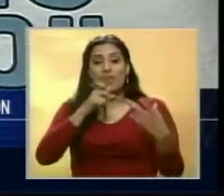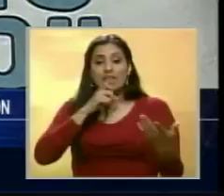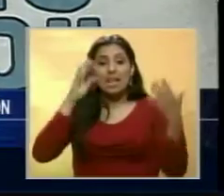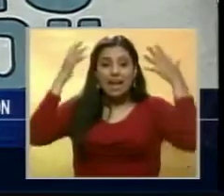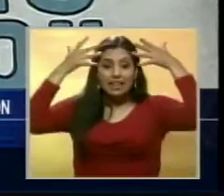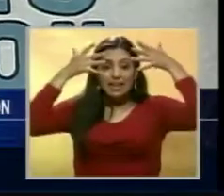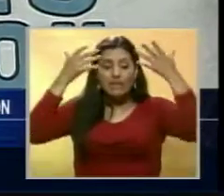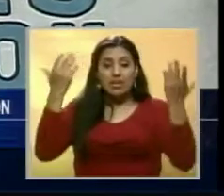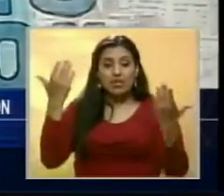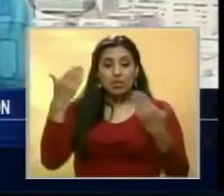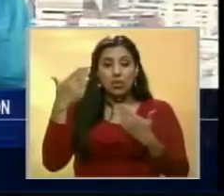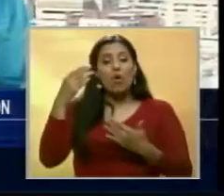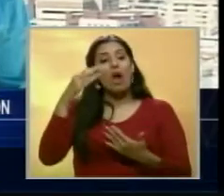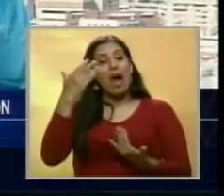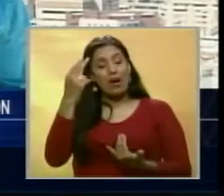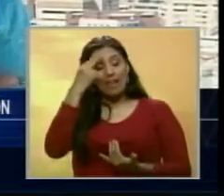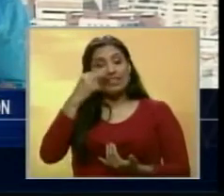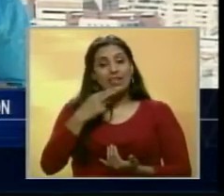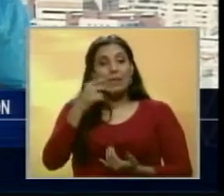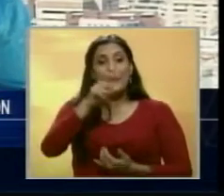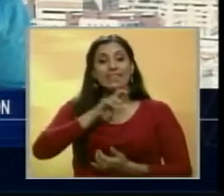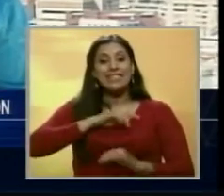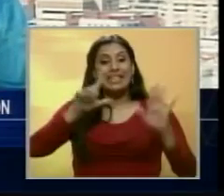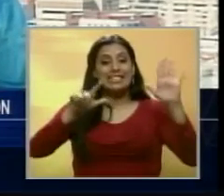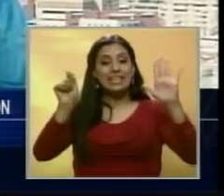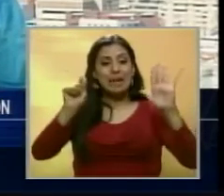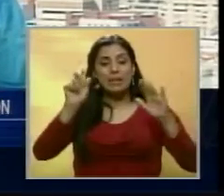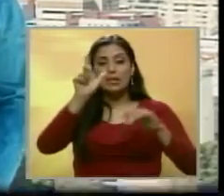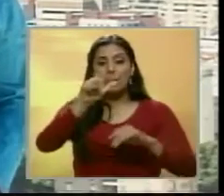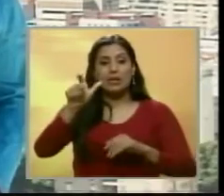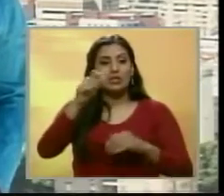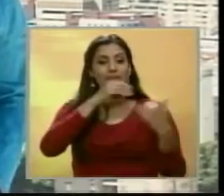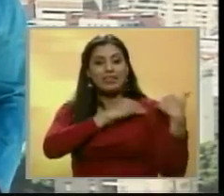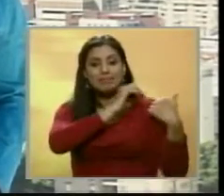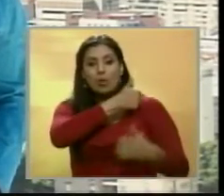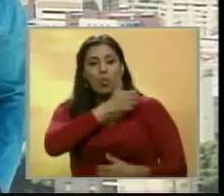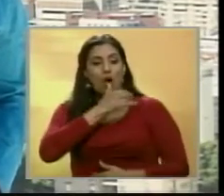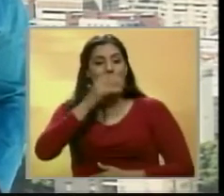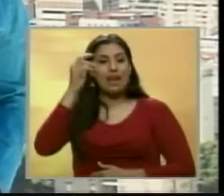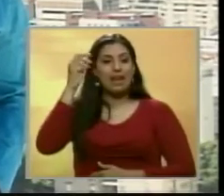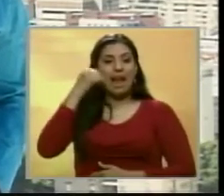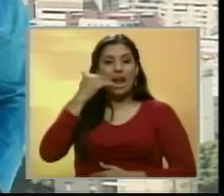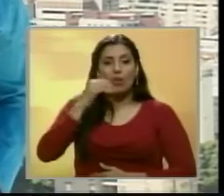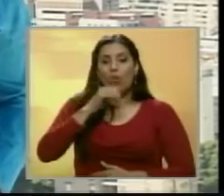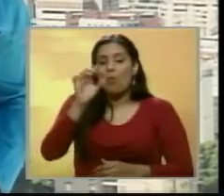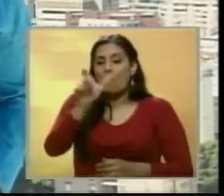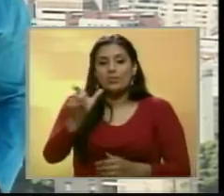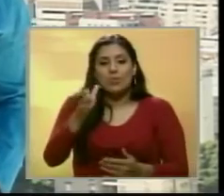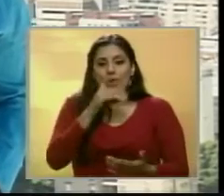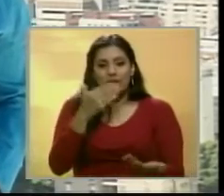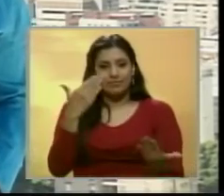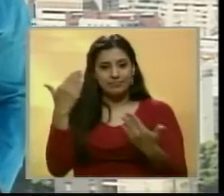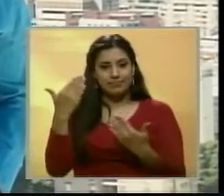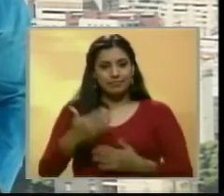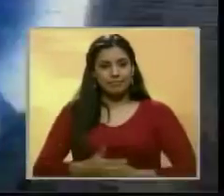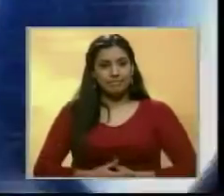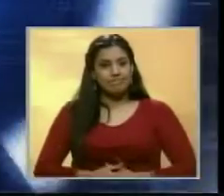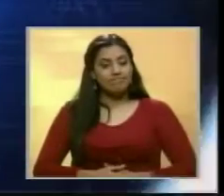Bello en Antímano, pues denuncian que además tienen 7 meses sin el personal que dirige esa institución. Maoli Aldana, Noticiero